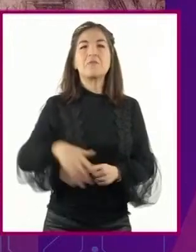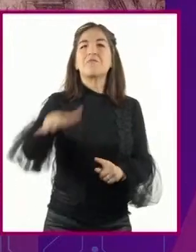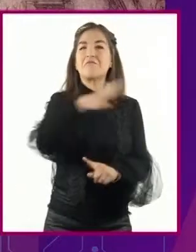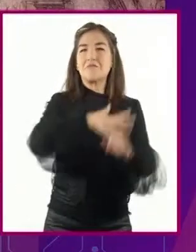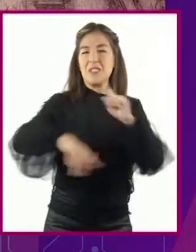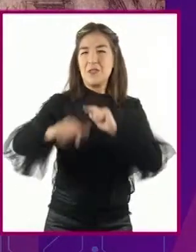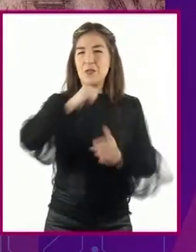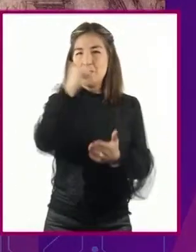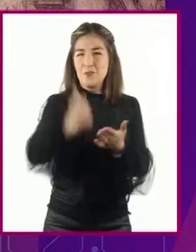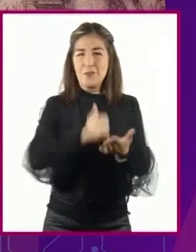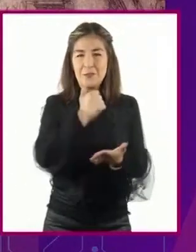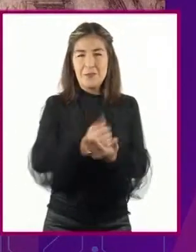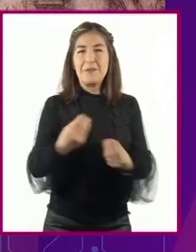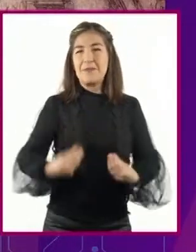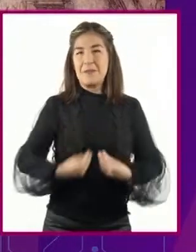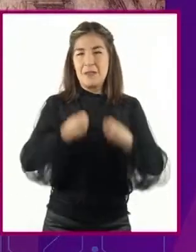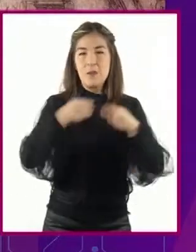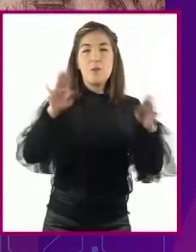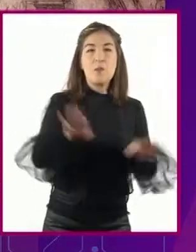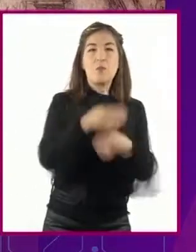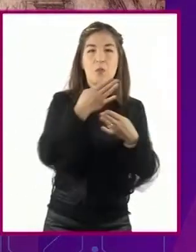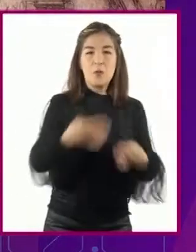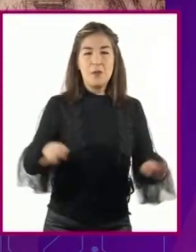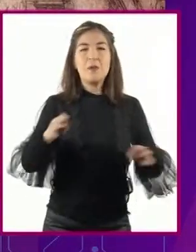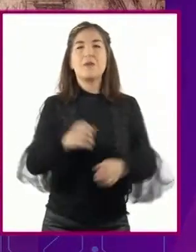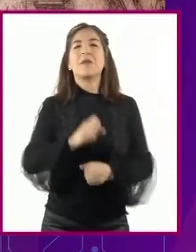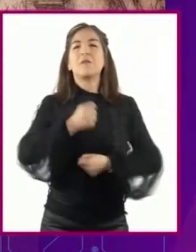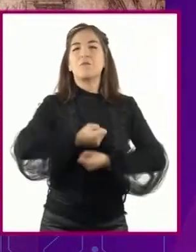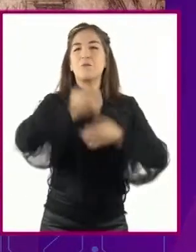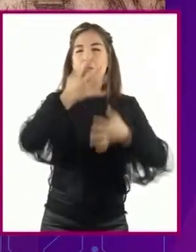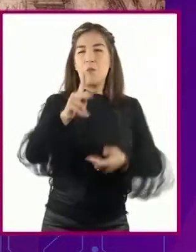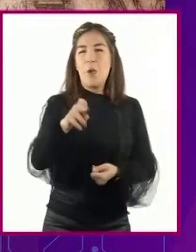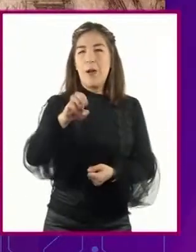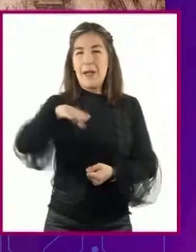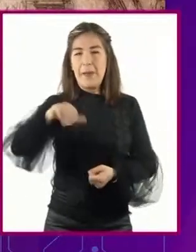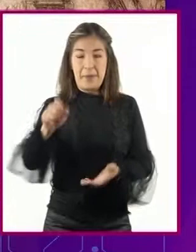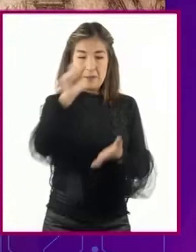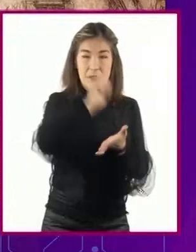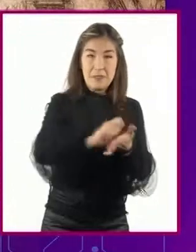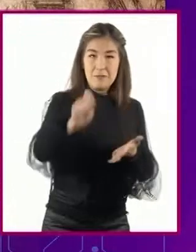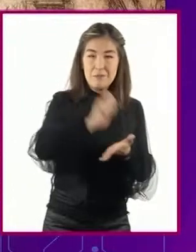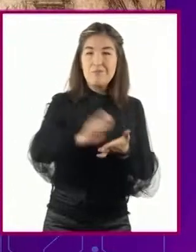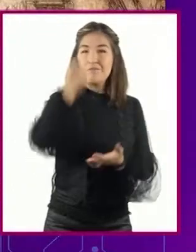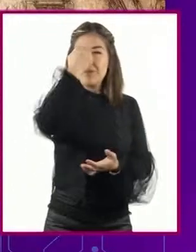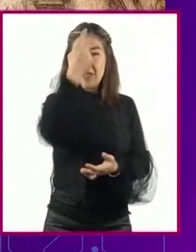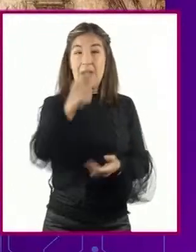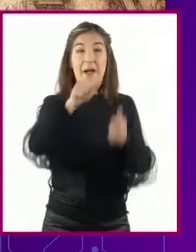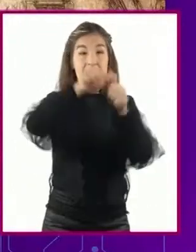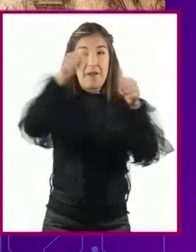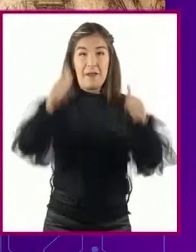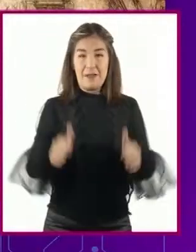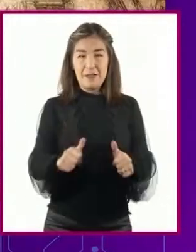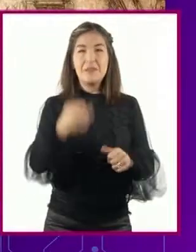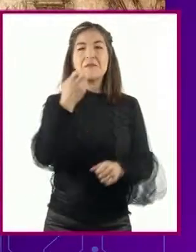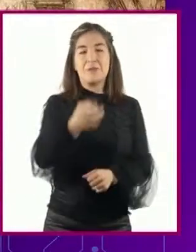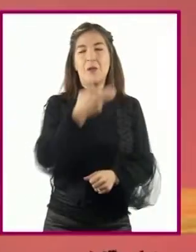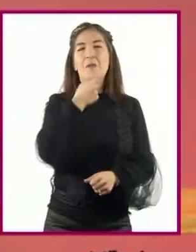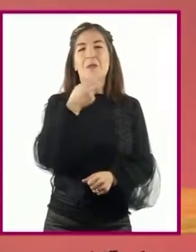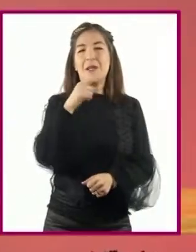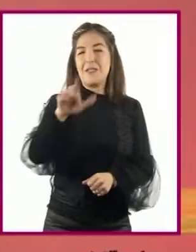urbanista, músico, poeta, escritor y artista, Leonardo da